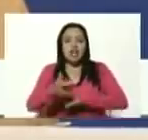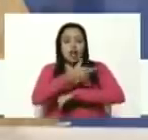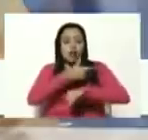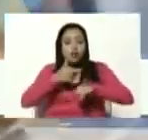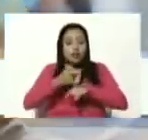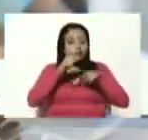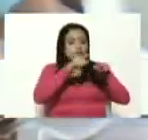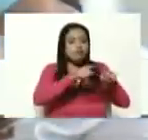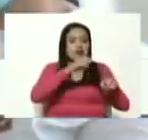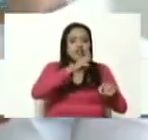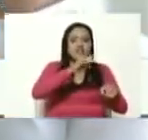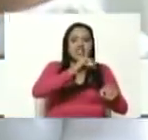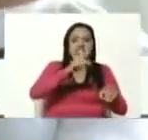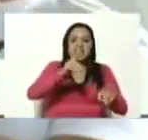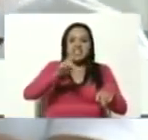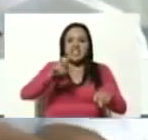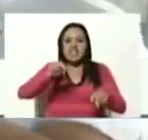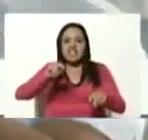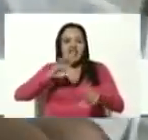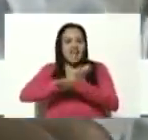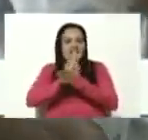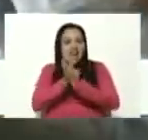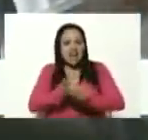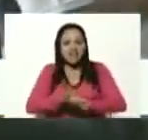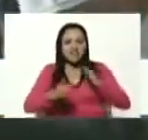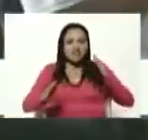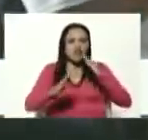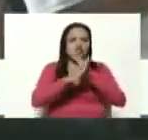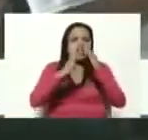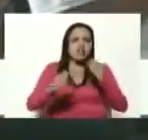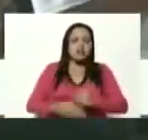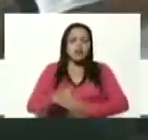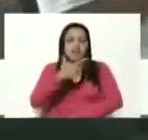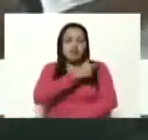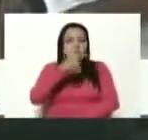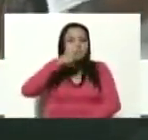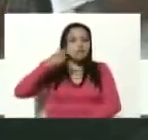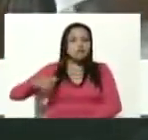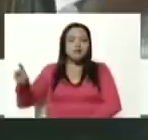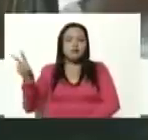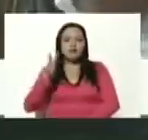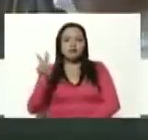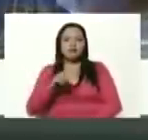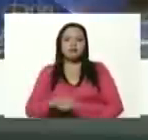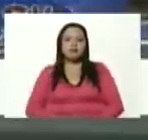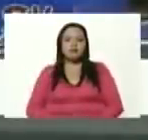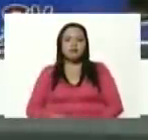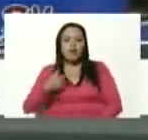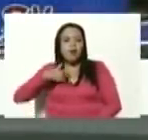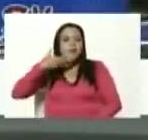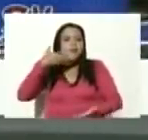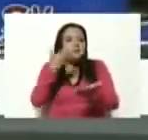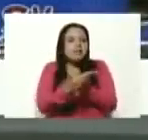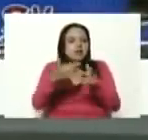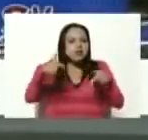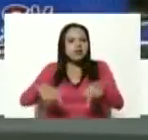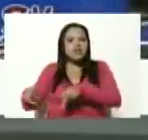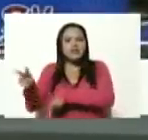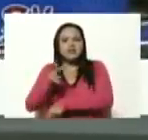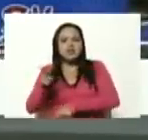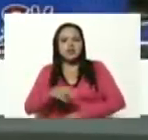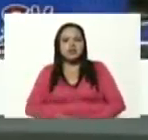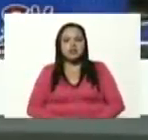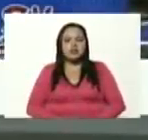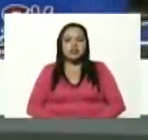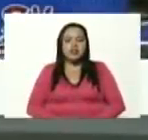Biden desbloquee el dinero de las vacunas para el pueblo de Venezuela. Lo exijo desde Venezuela, la